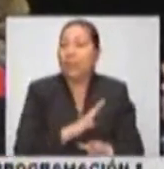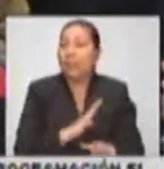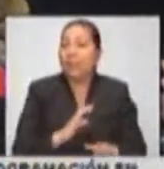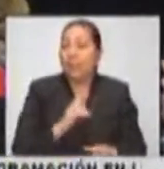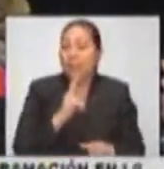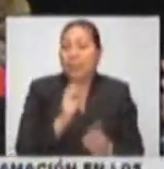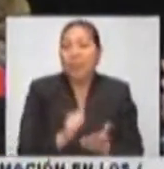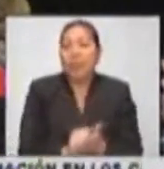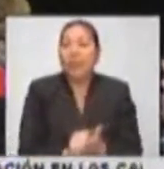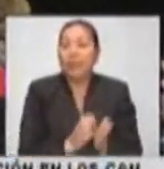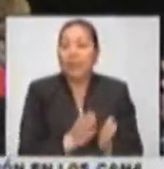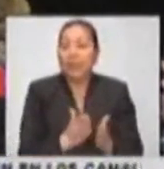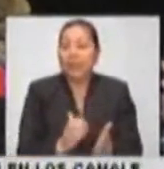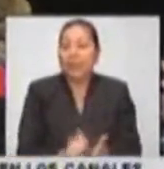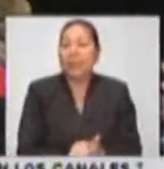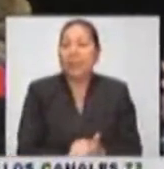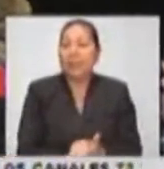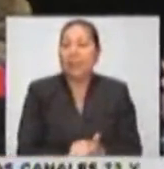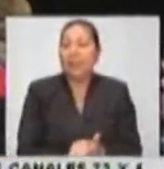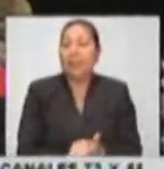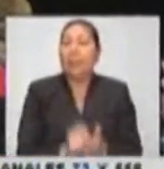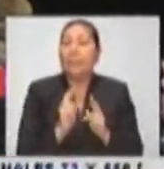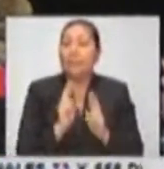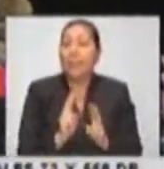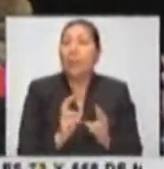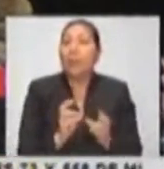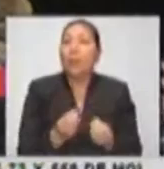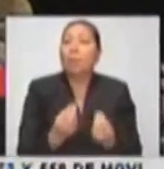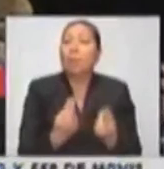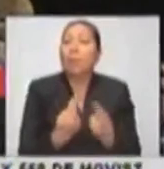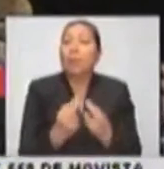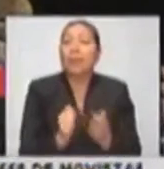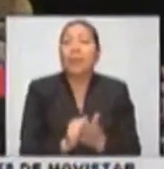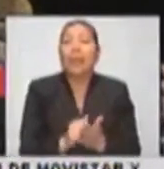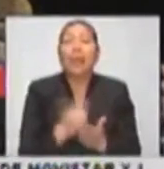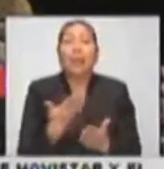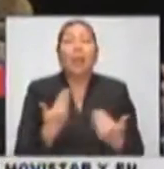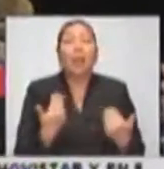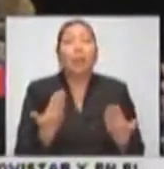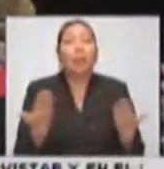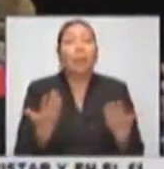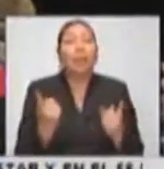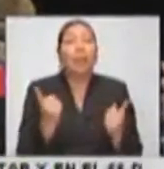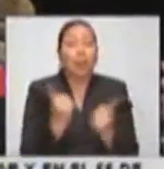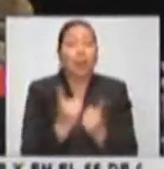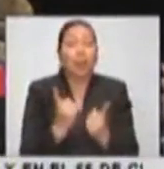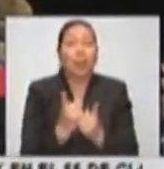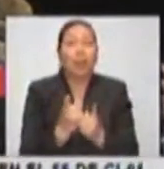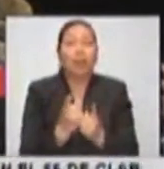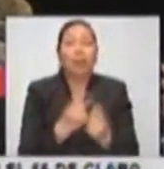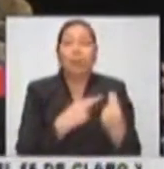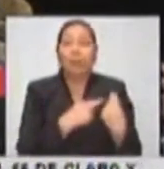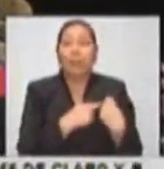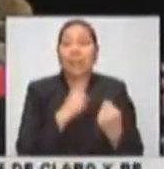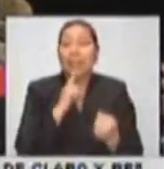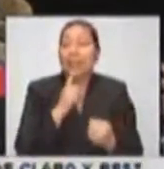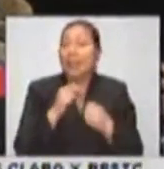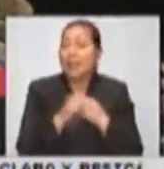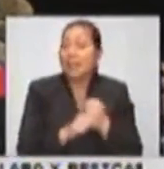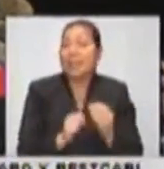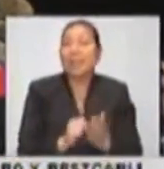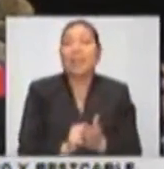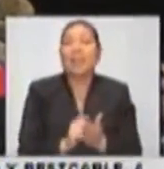peruano y las ponemos al lado, ¿no? Y vemos a ver cómo se relacionan. Ahí es donde encontramos que muchas de nuestras funciones, nuestros rectores